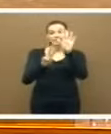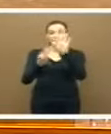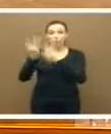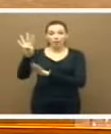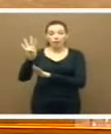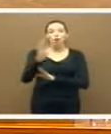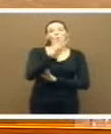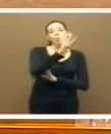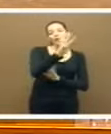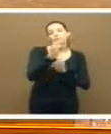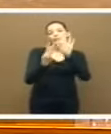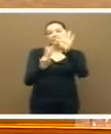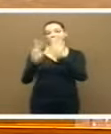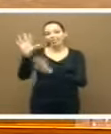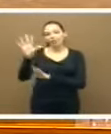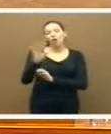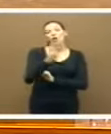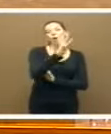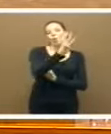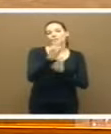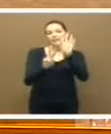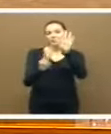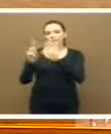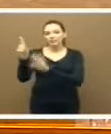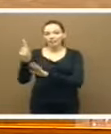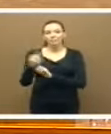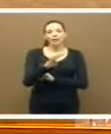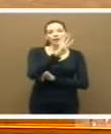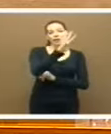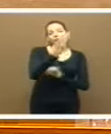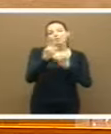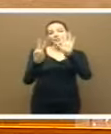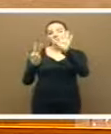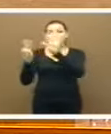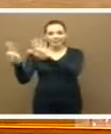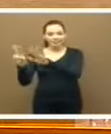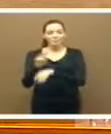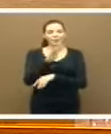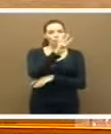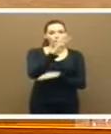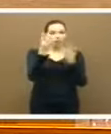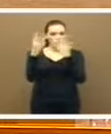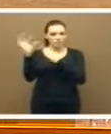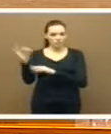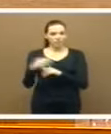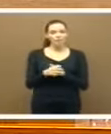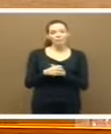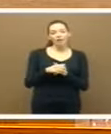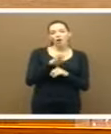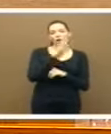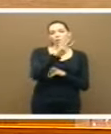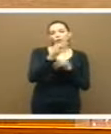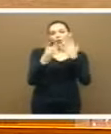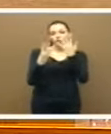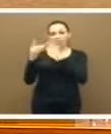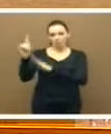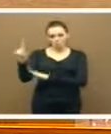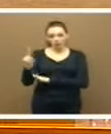474, 475, 476, 477, 480,